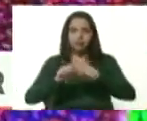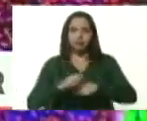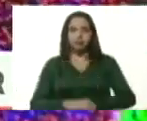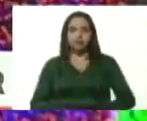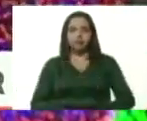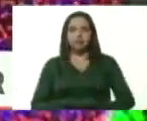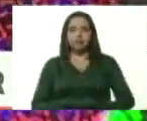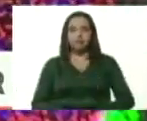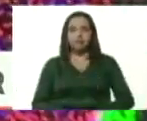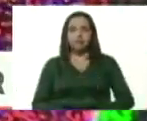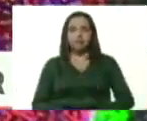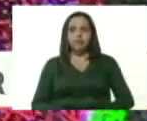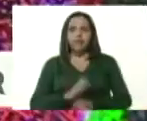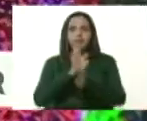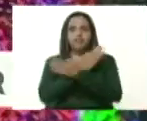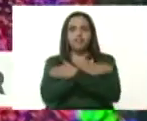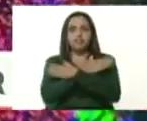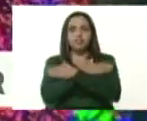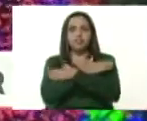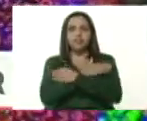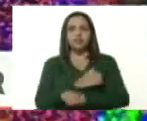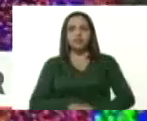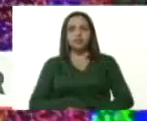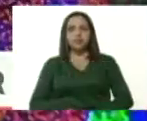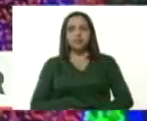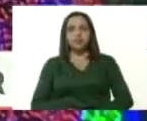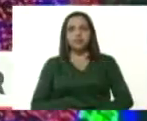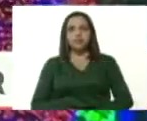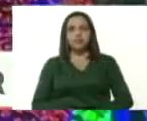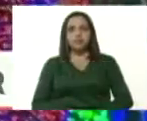pa'lante, pa'lante, bambino. Felicidades. Felicidades.